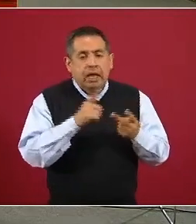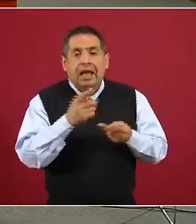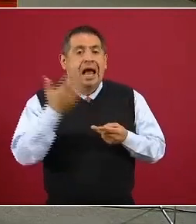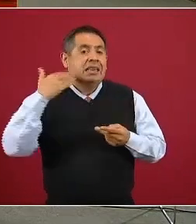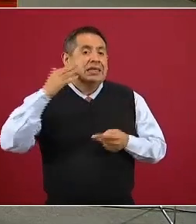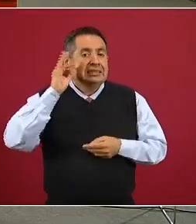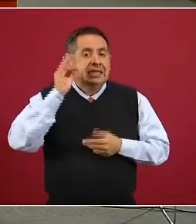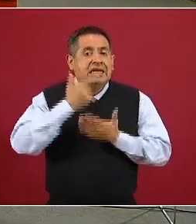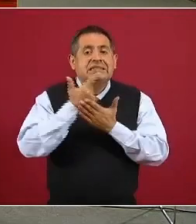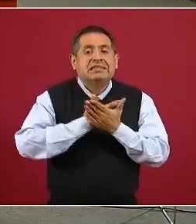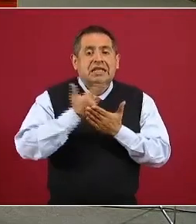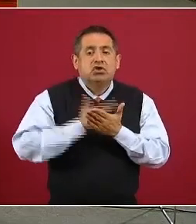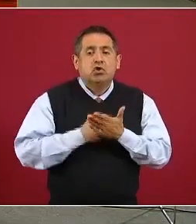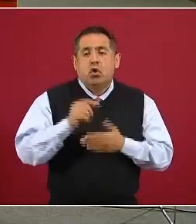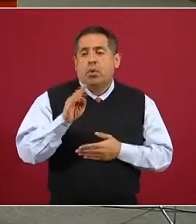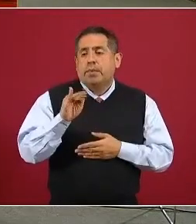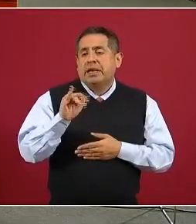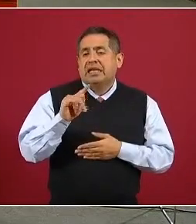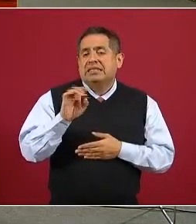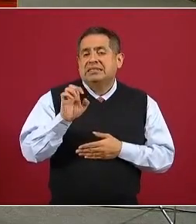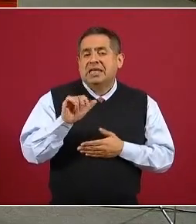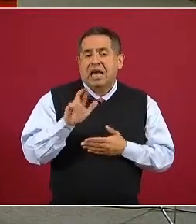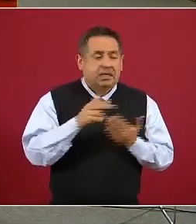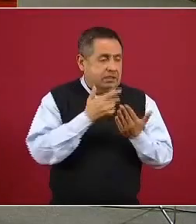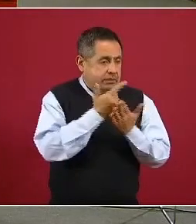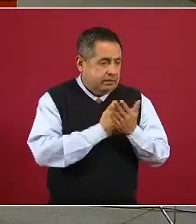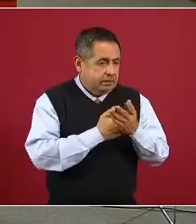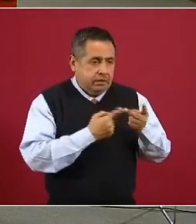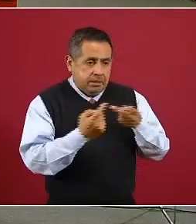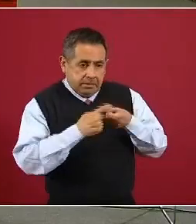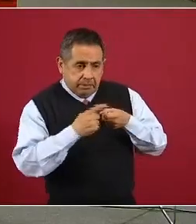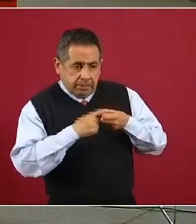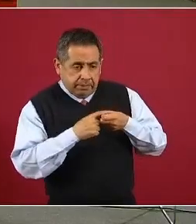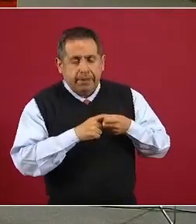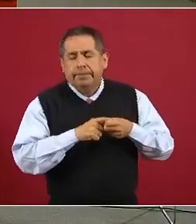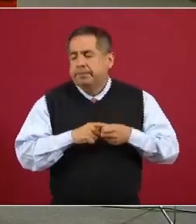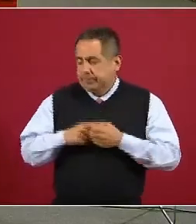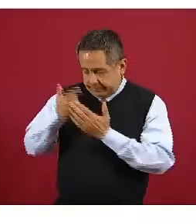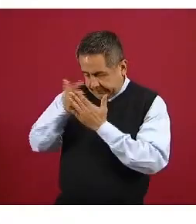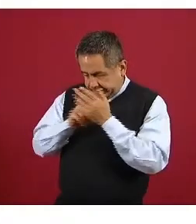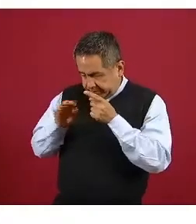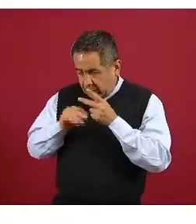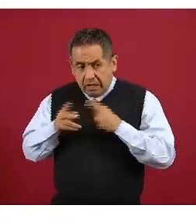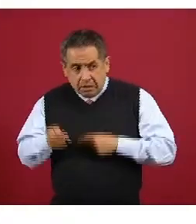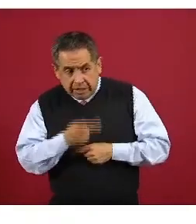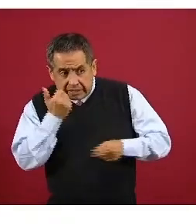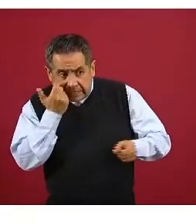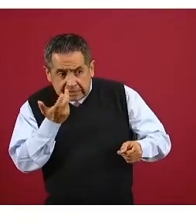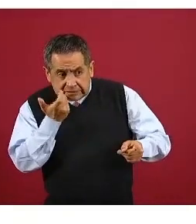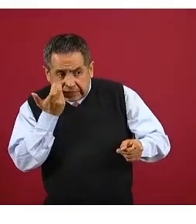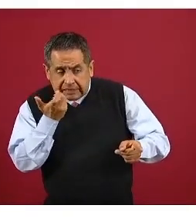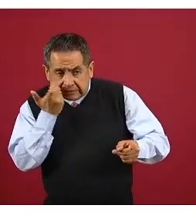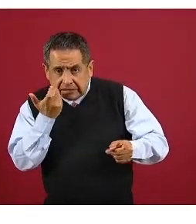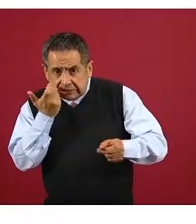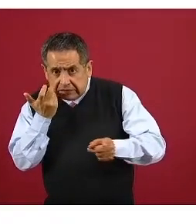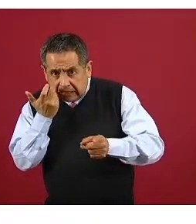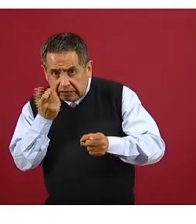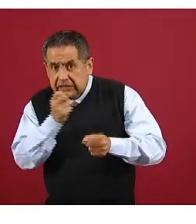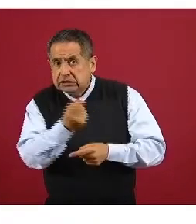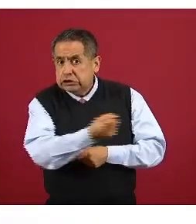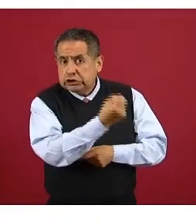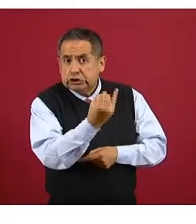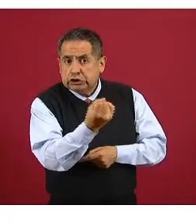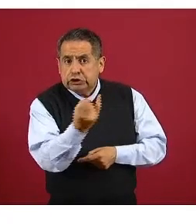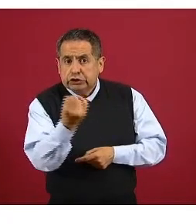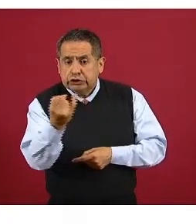Bienestar. De ahí los contactamos, les preguntamos si estaban interesados en el apoyo y se formó una base de